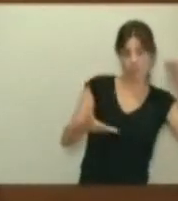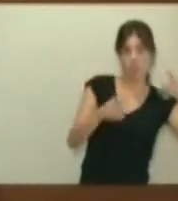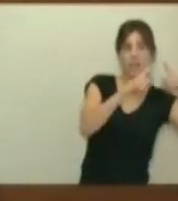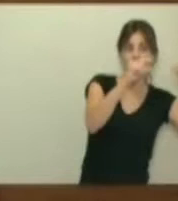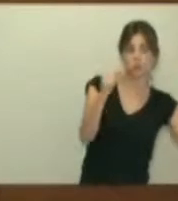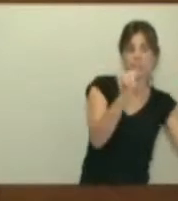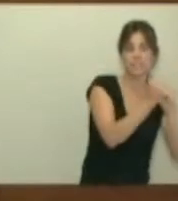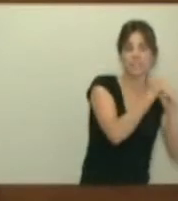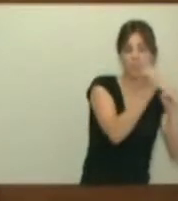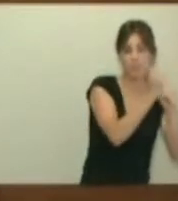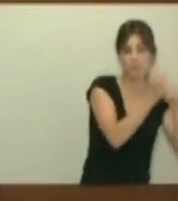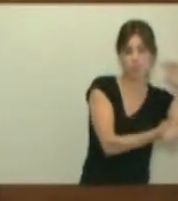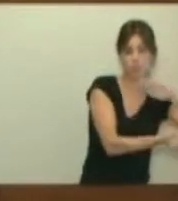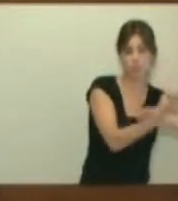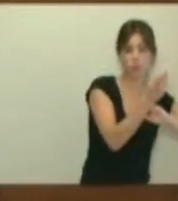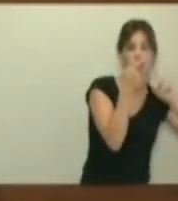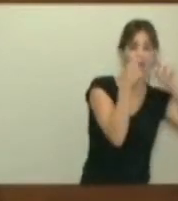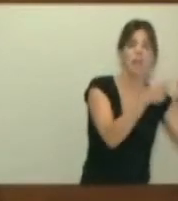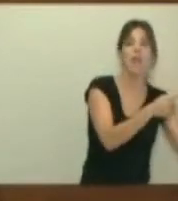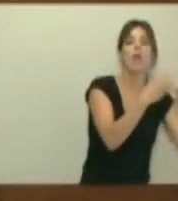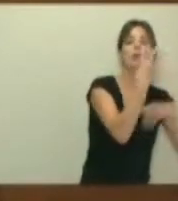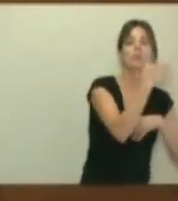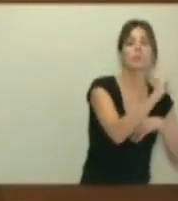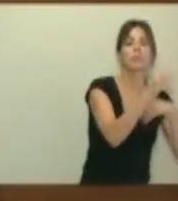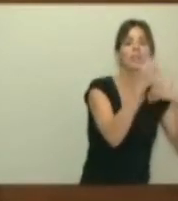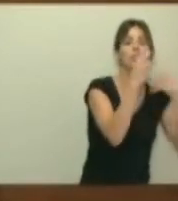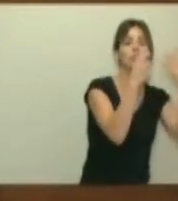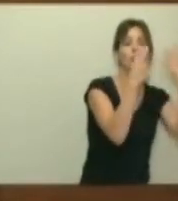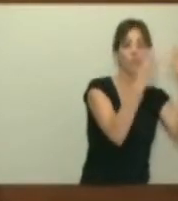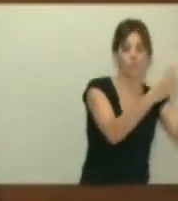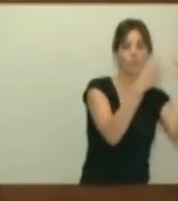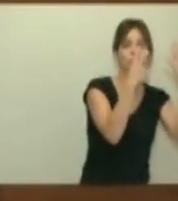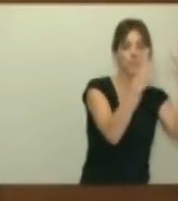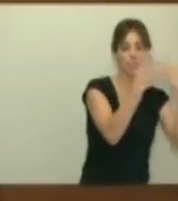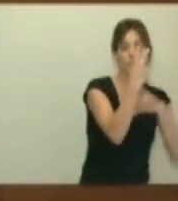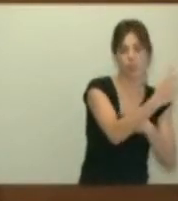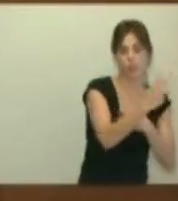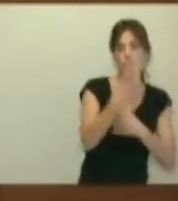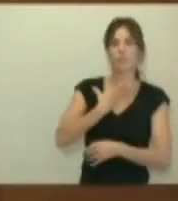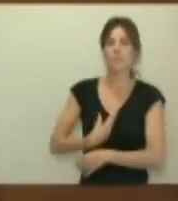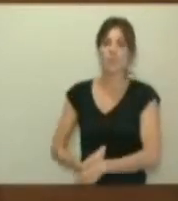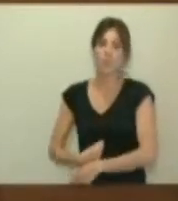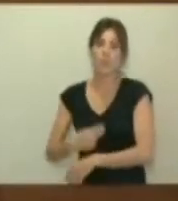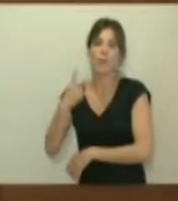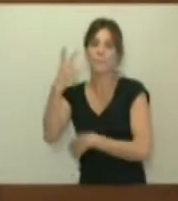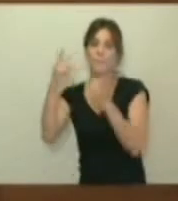empleo a 4.862 trabajadores, en Murcia lo dan a